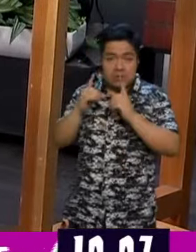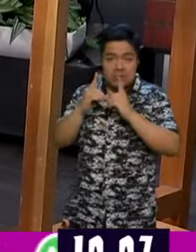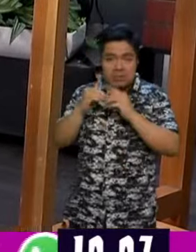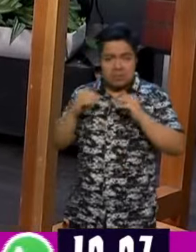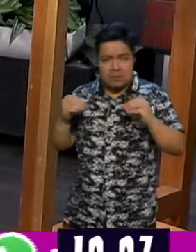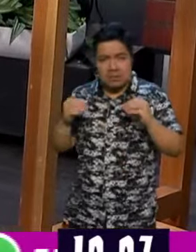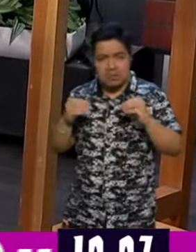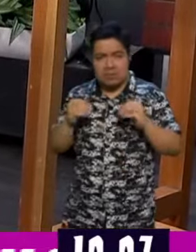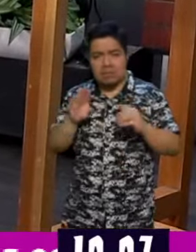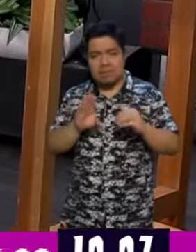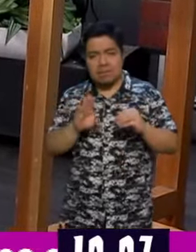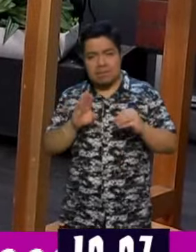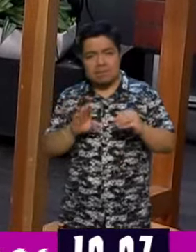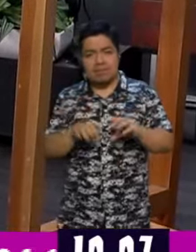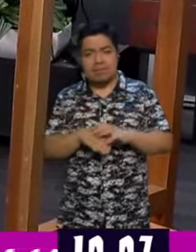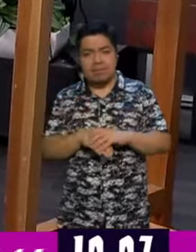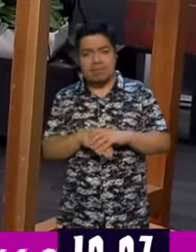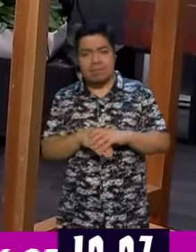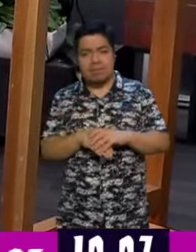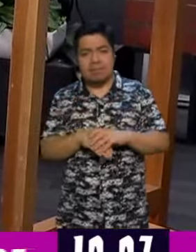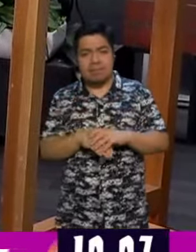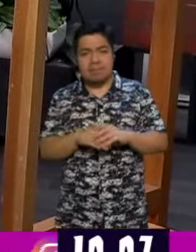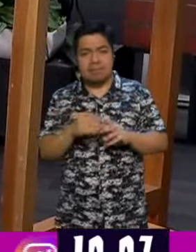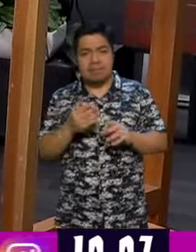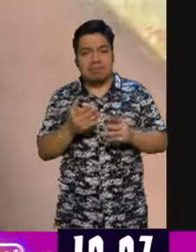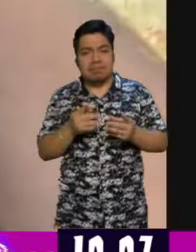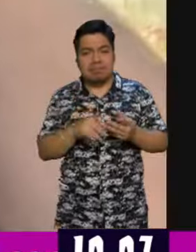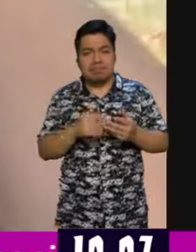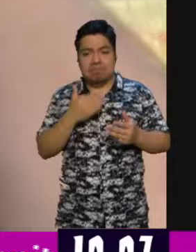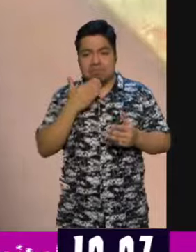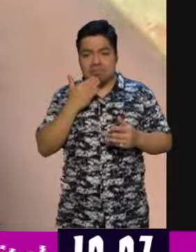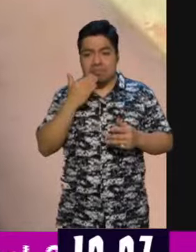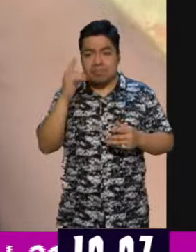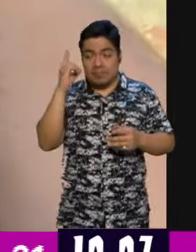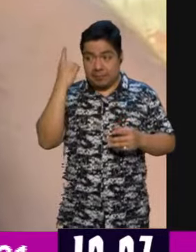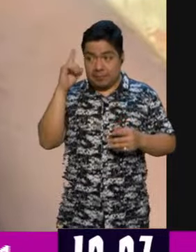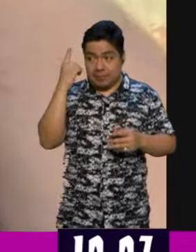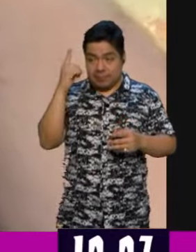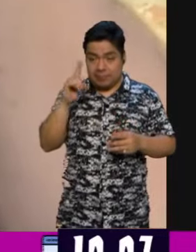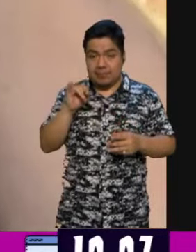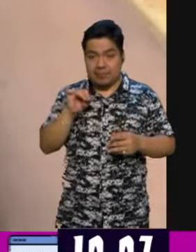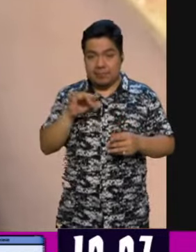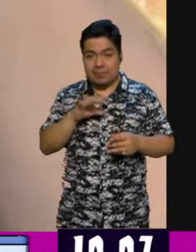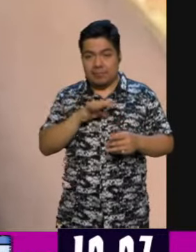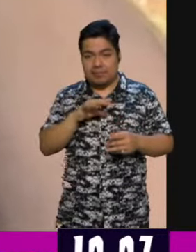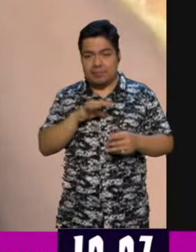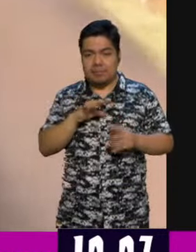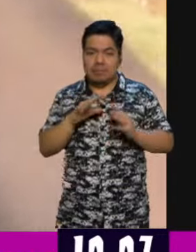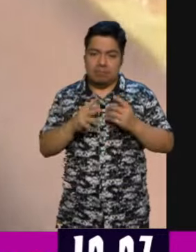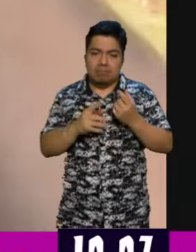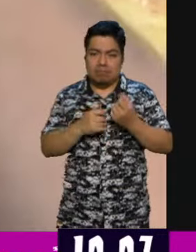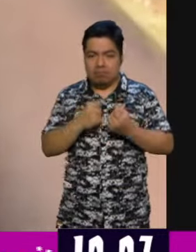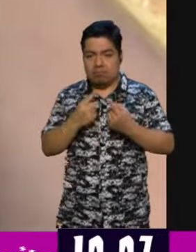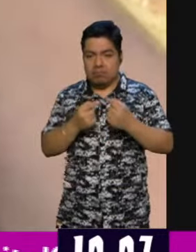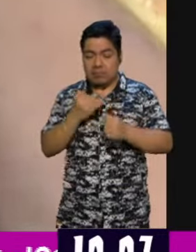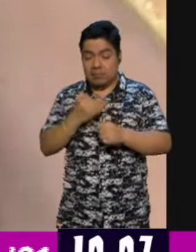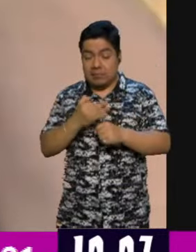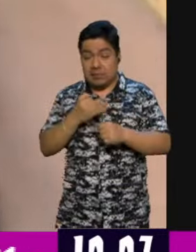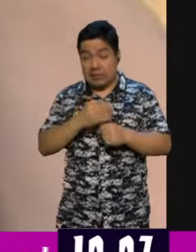ahí. ¿Y qué nos traes hoy? Durango, Durango. Vamos a hablar, ya, ahora que está haciendo